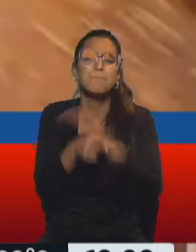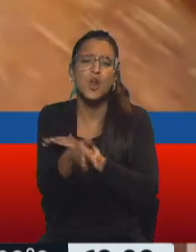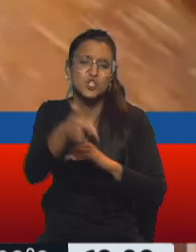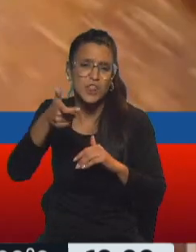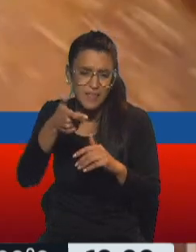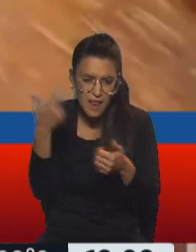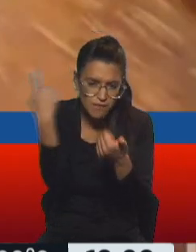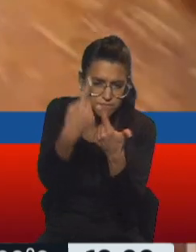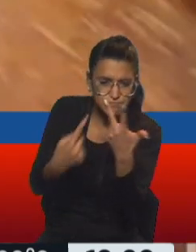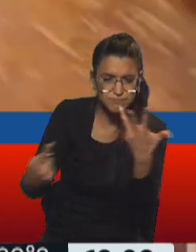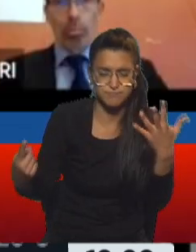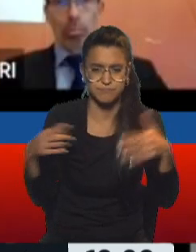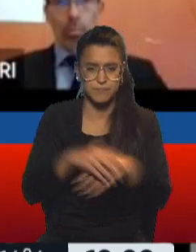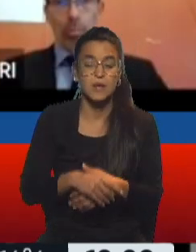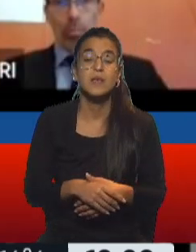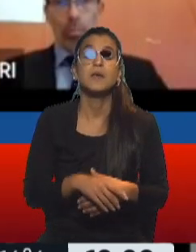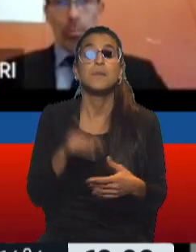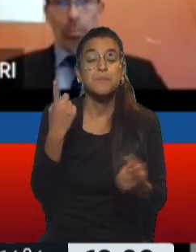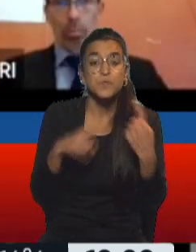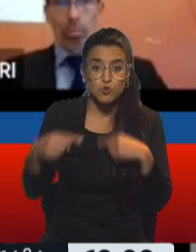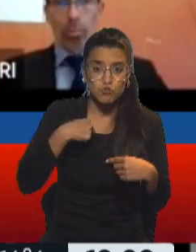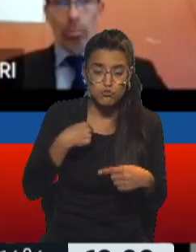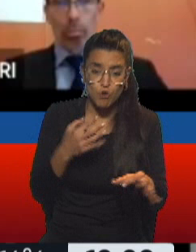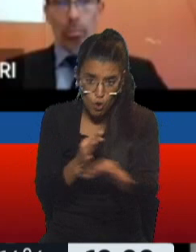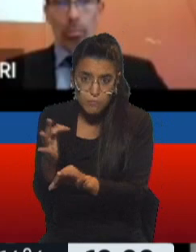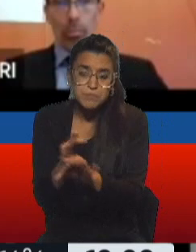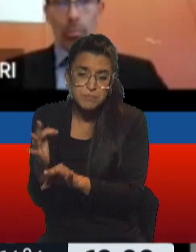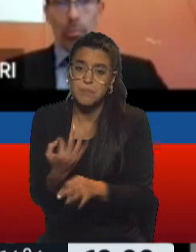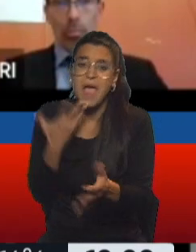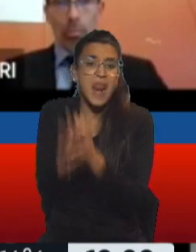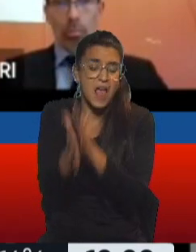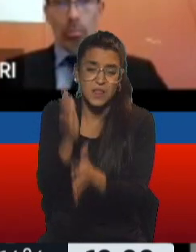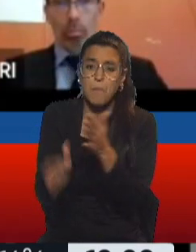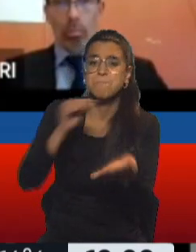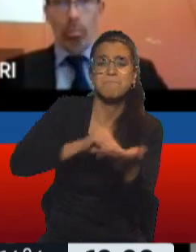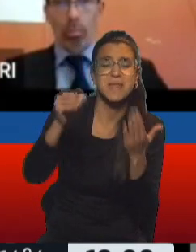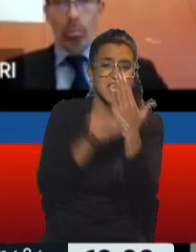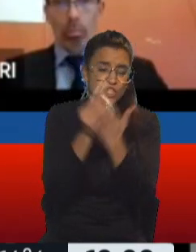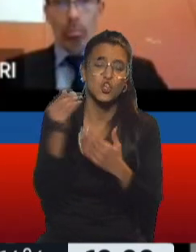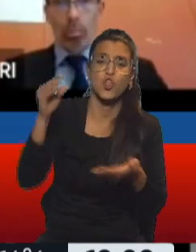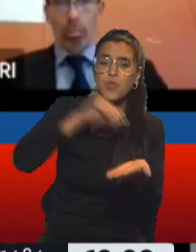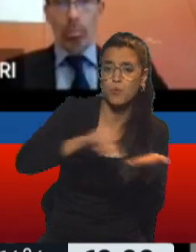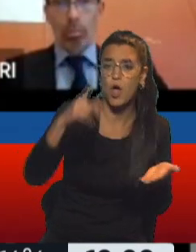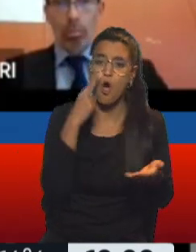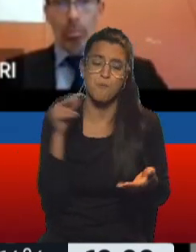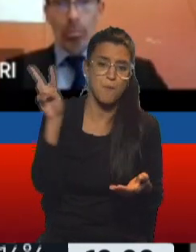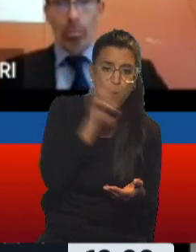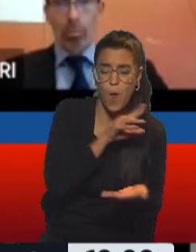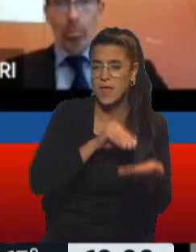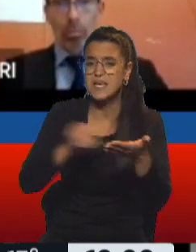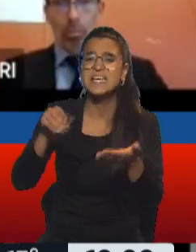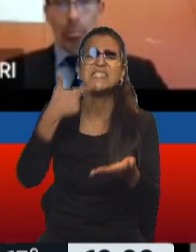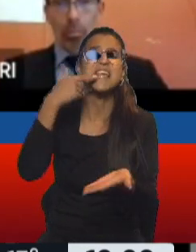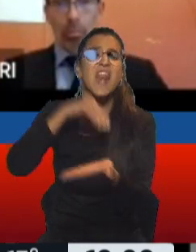sónicos con un nietito. Sí capacité en forma gratuita a ministros, diputados, diputadas, ministras,